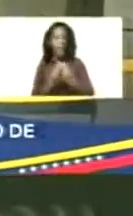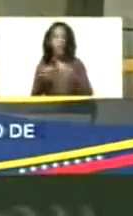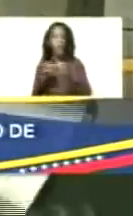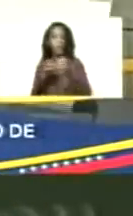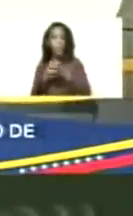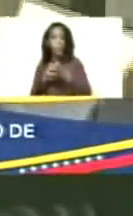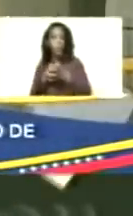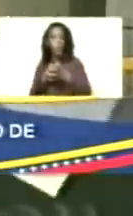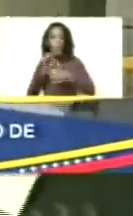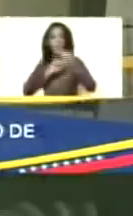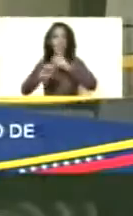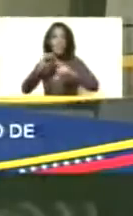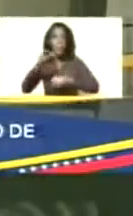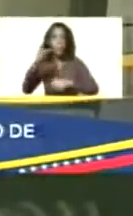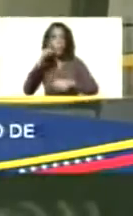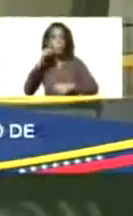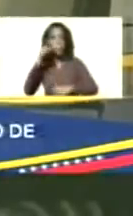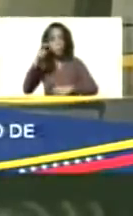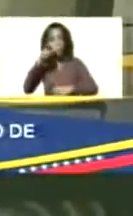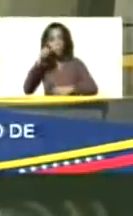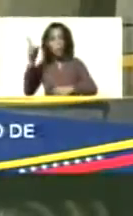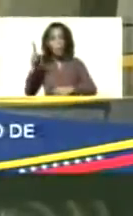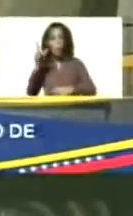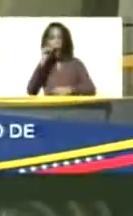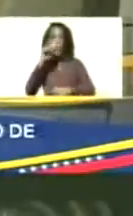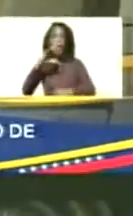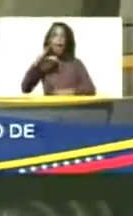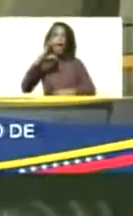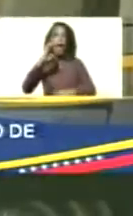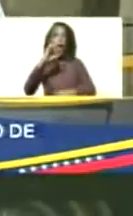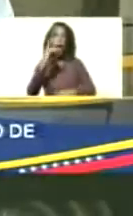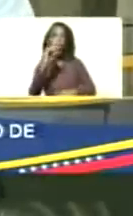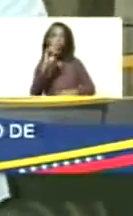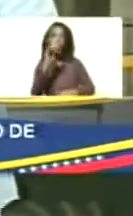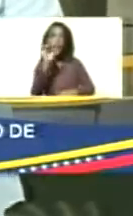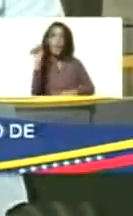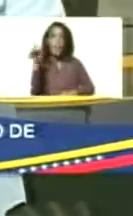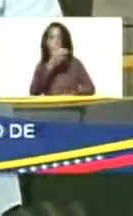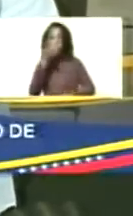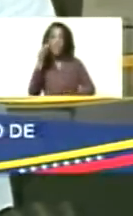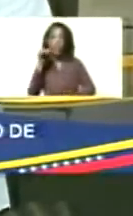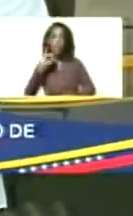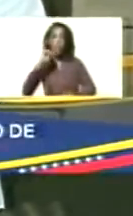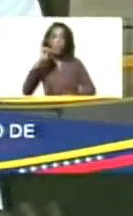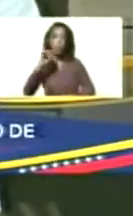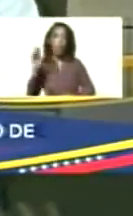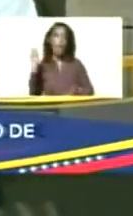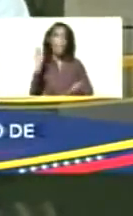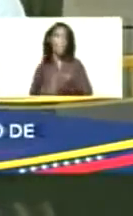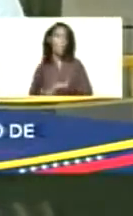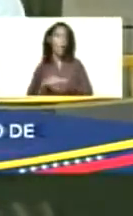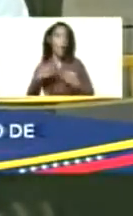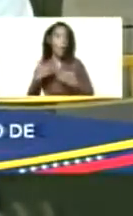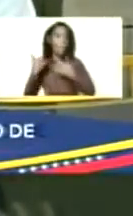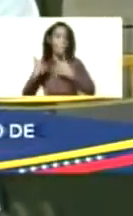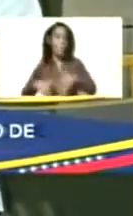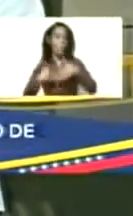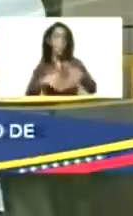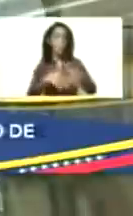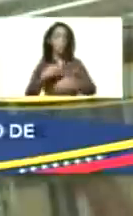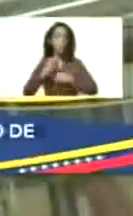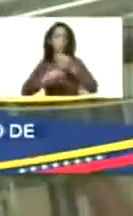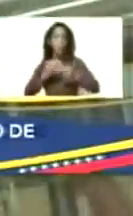Denso Alvarado, los compañeros Edwin Labrador, es una excelente noticia y nos pone en marcha,